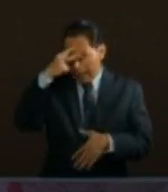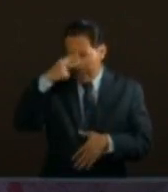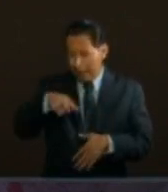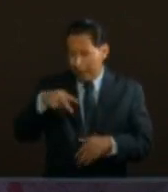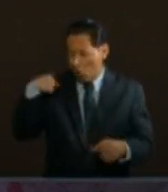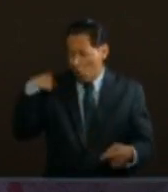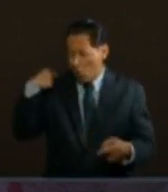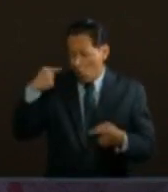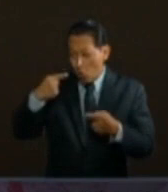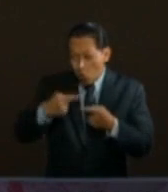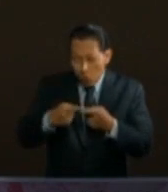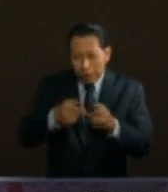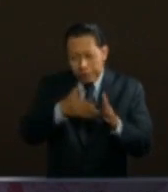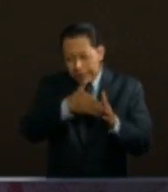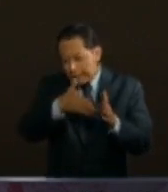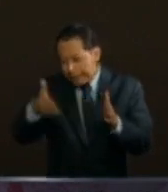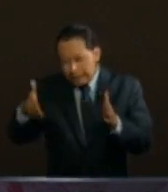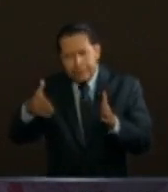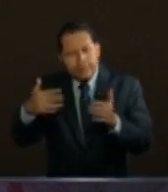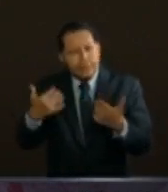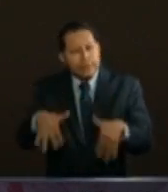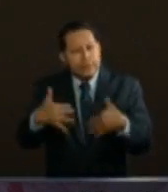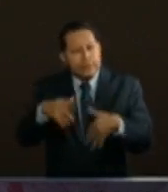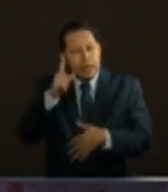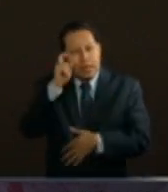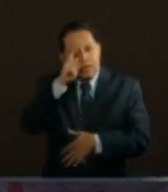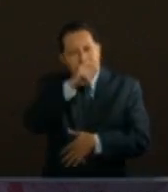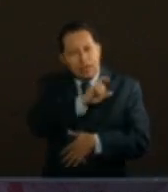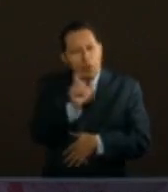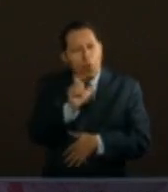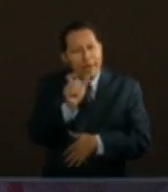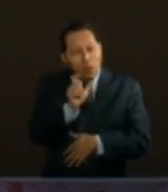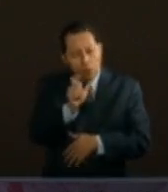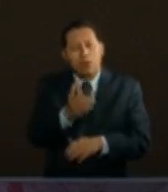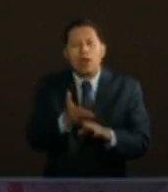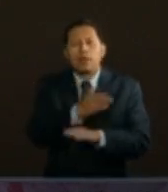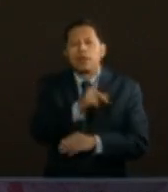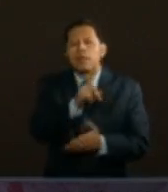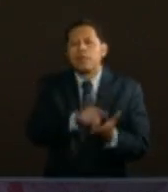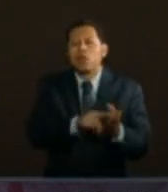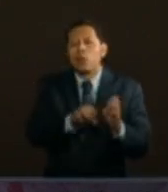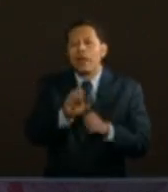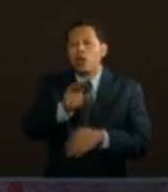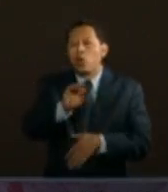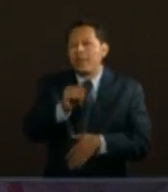mexicanos fue el que vivimos en 1994,